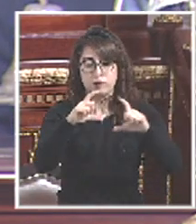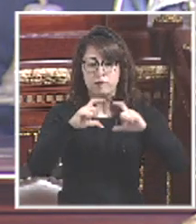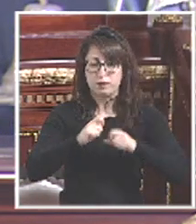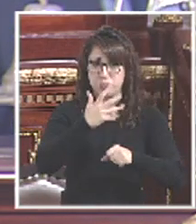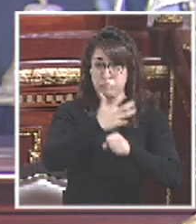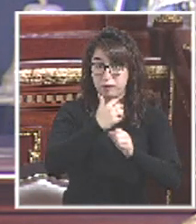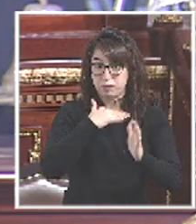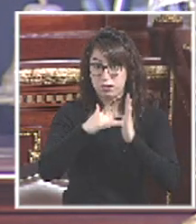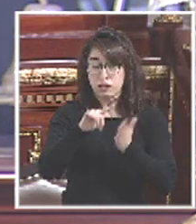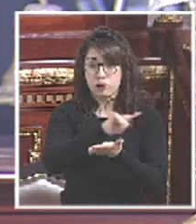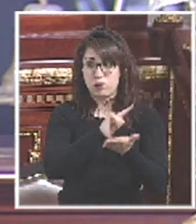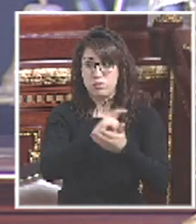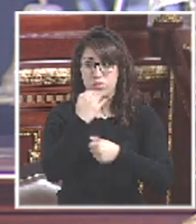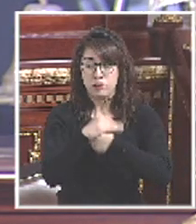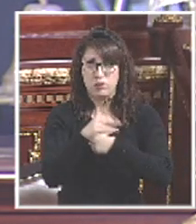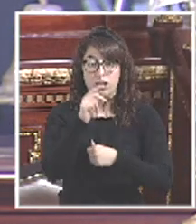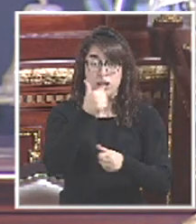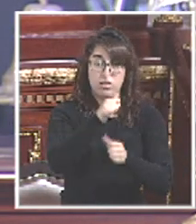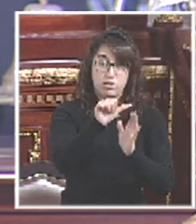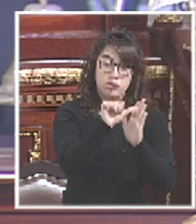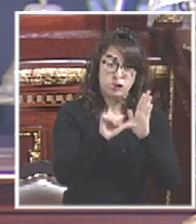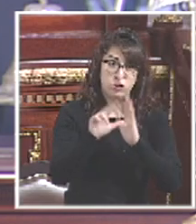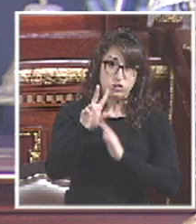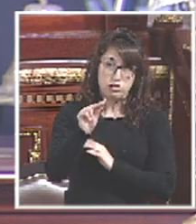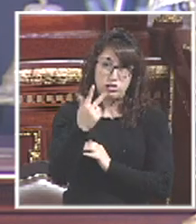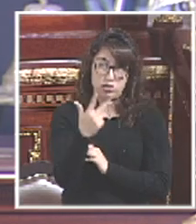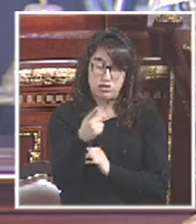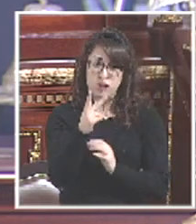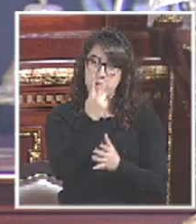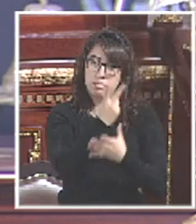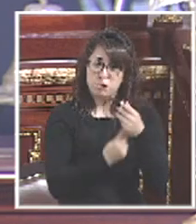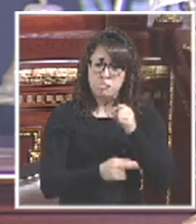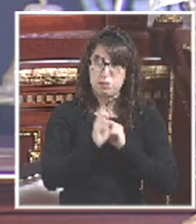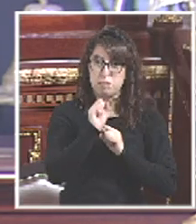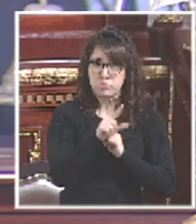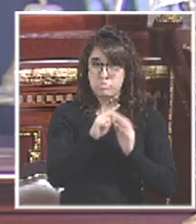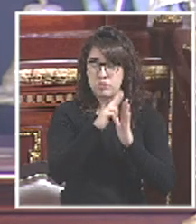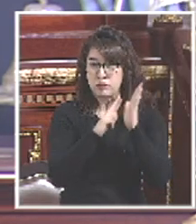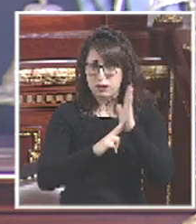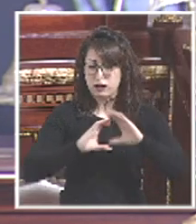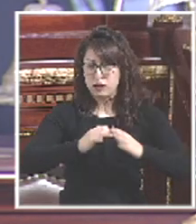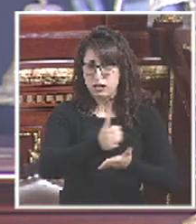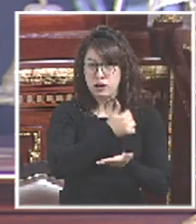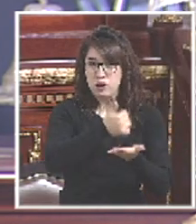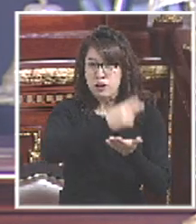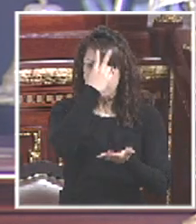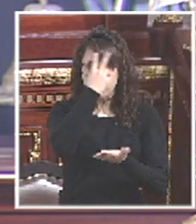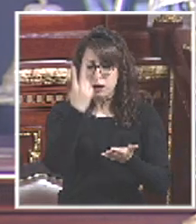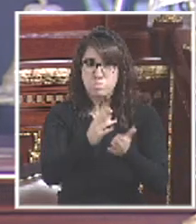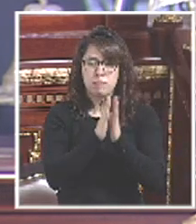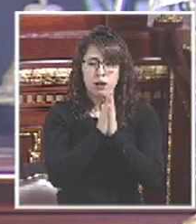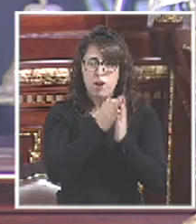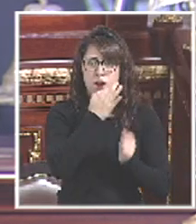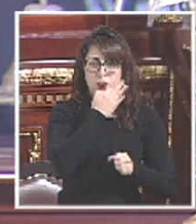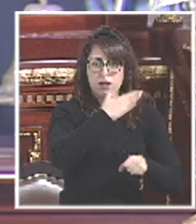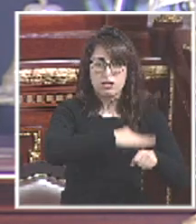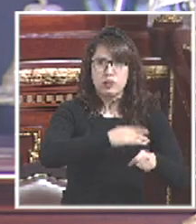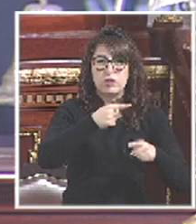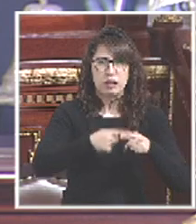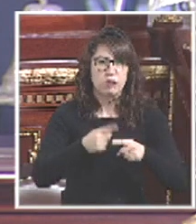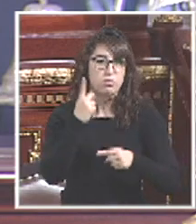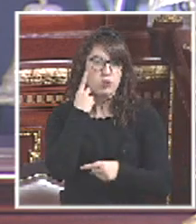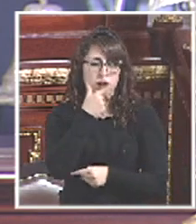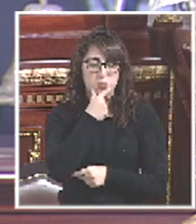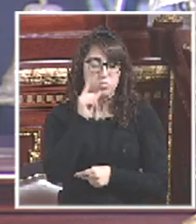Ley Orgánica y el artículo 88 del reglamento ambos del Congreso de la Ciudad de México, remítase al diputado proponente para